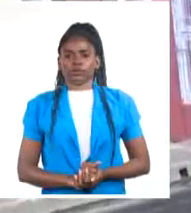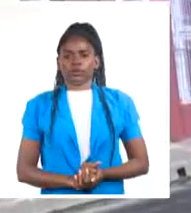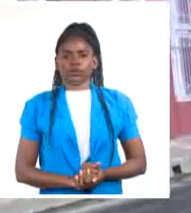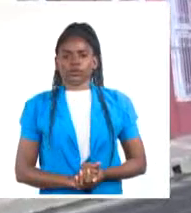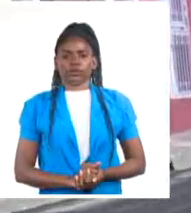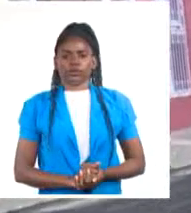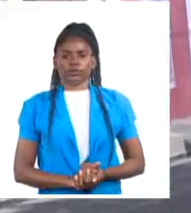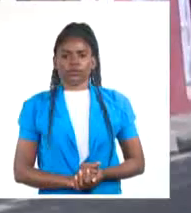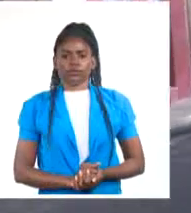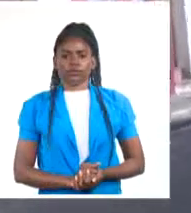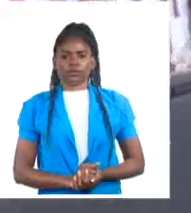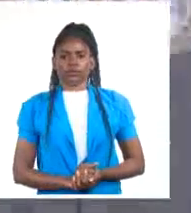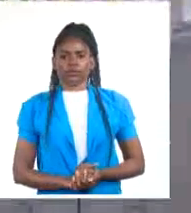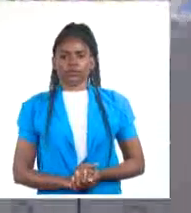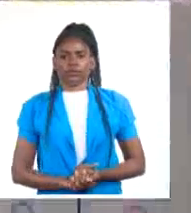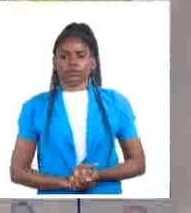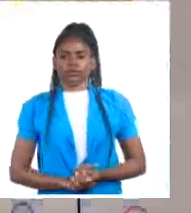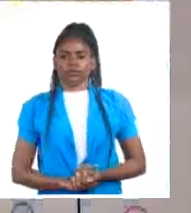Televisión Cubana.